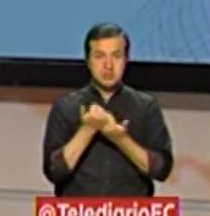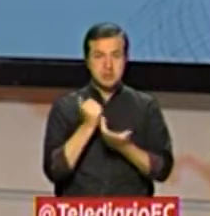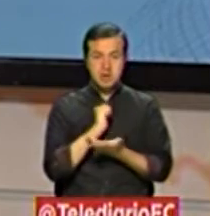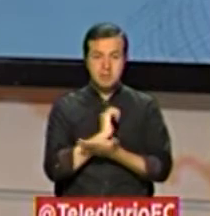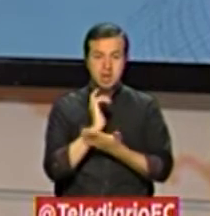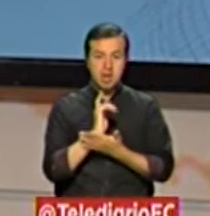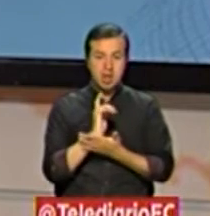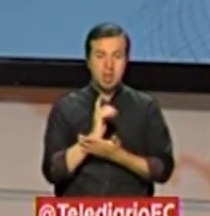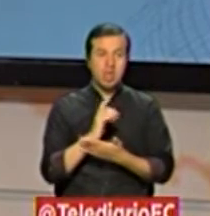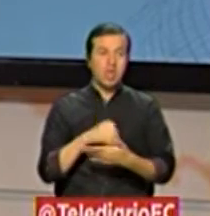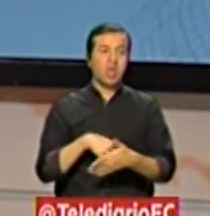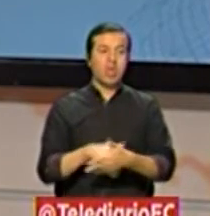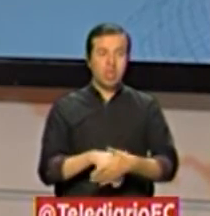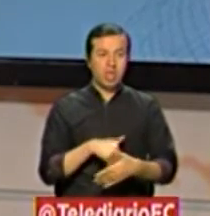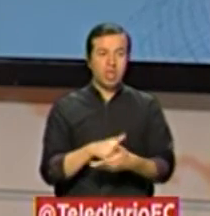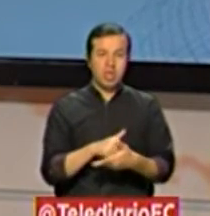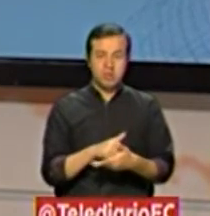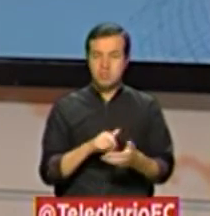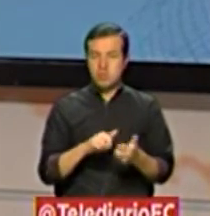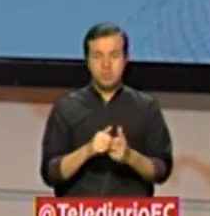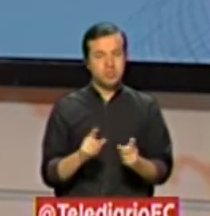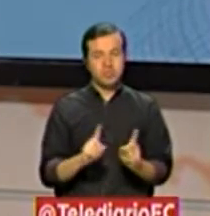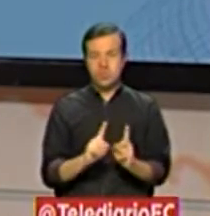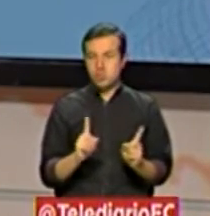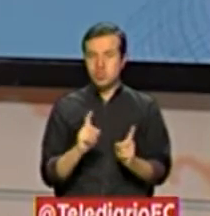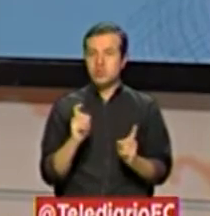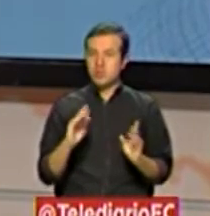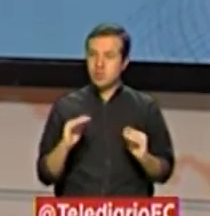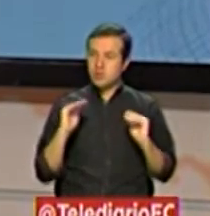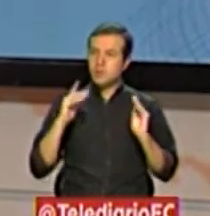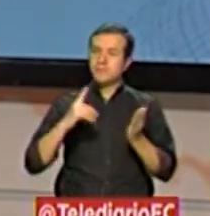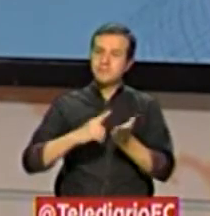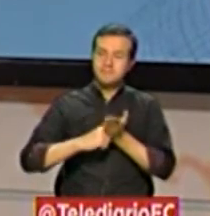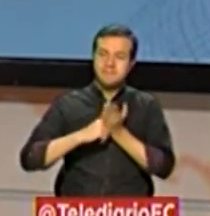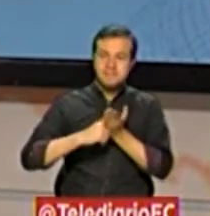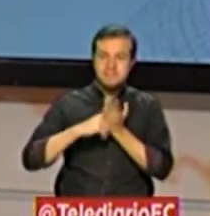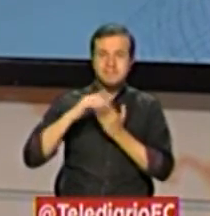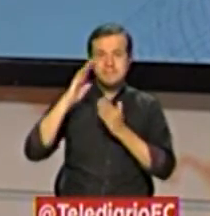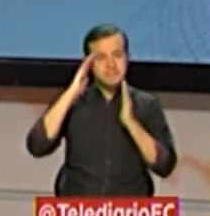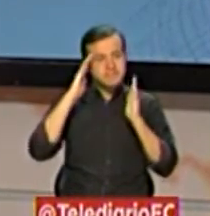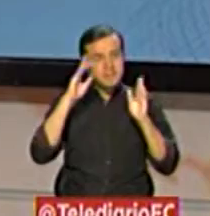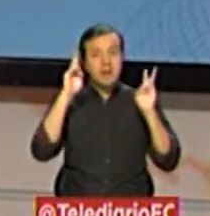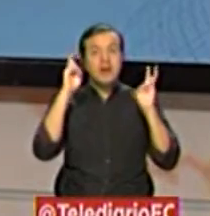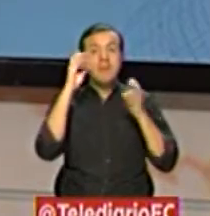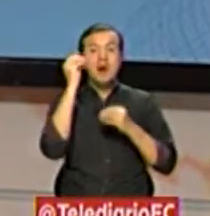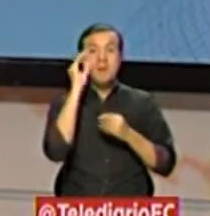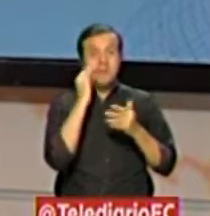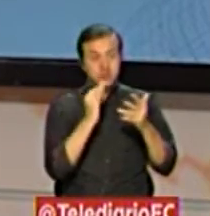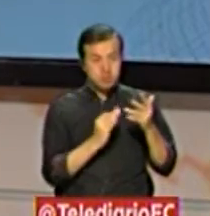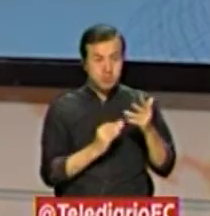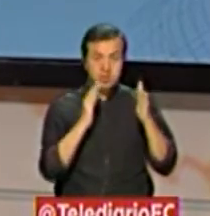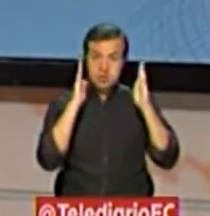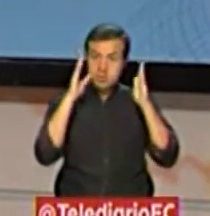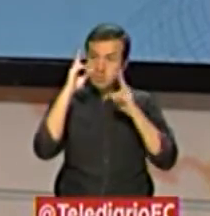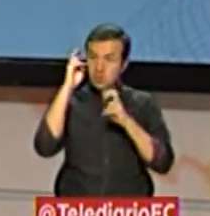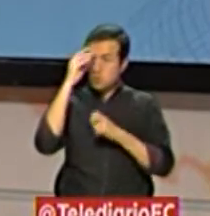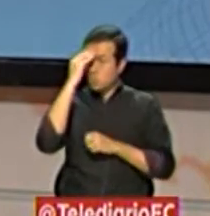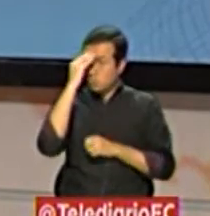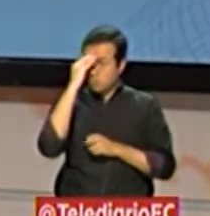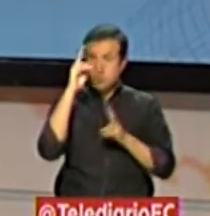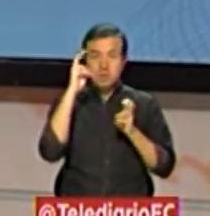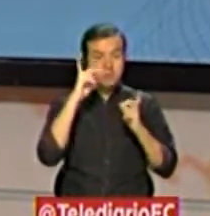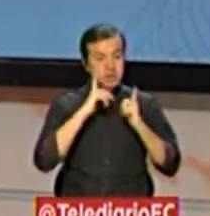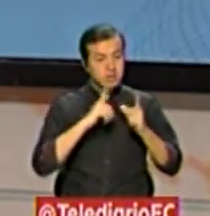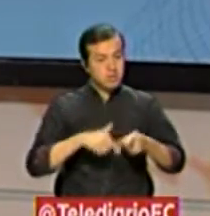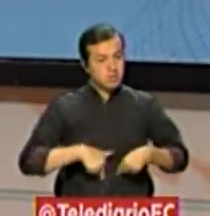estancarse en esta clase de situaciones. Tenemos que elevar el debate, tenemos que preocuparnos en el tema del presupuesto, en el tema de la educación, en el tema de la